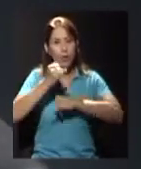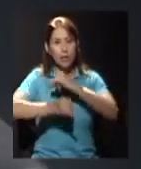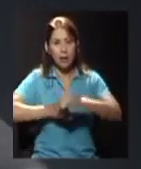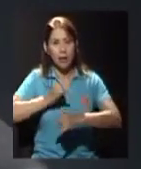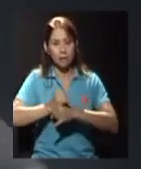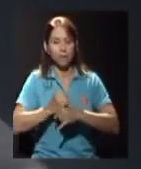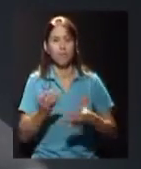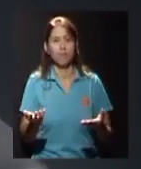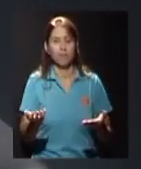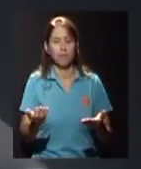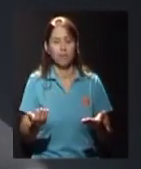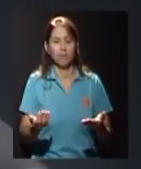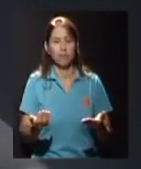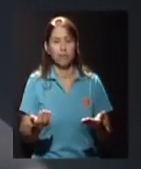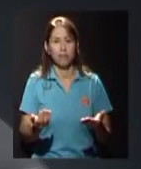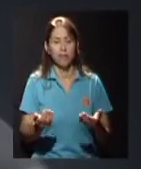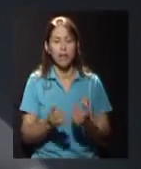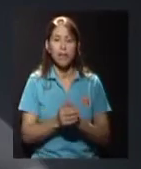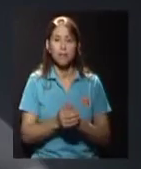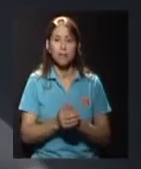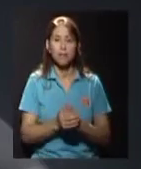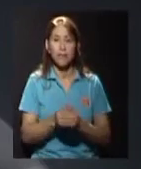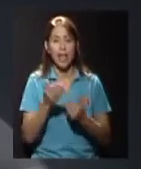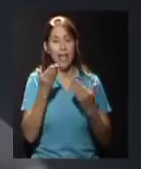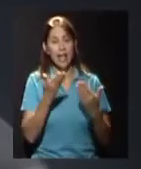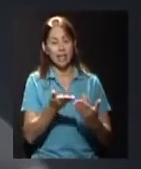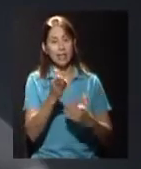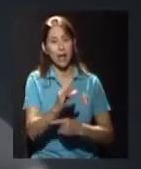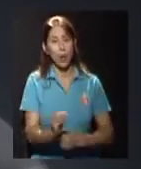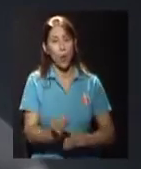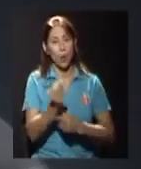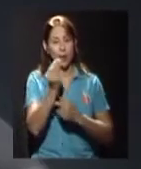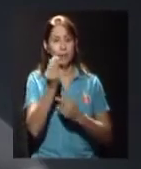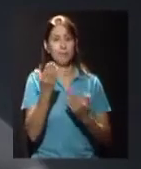y este joven